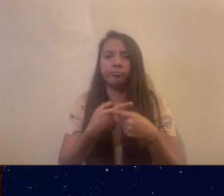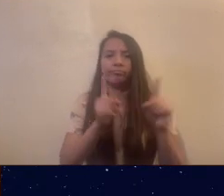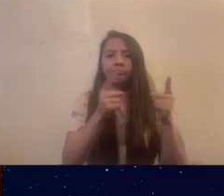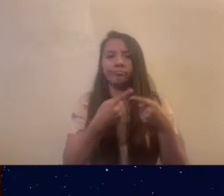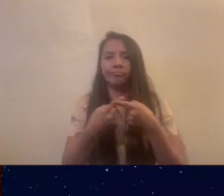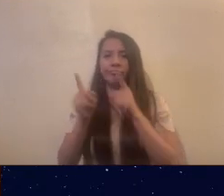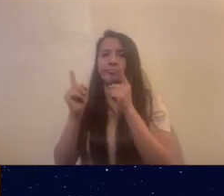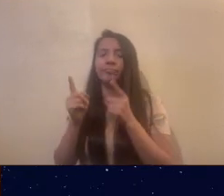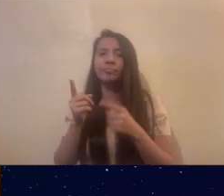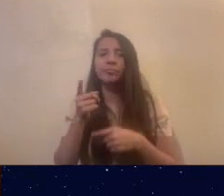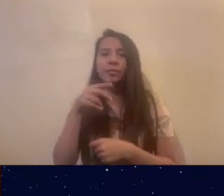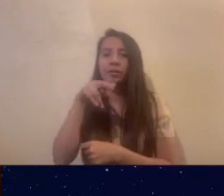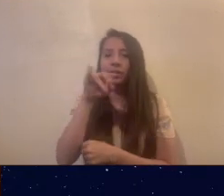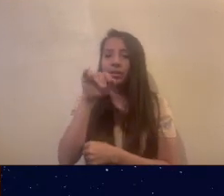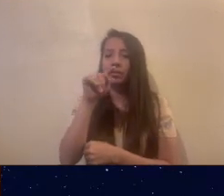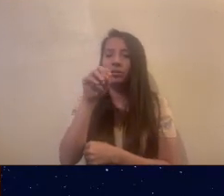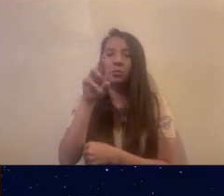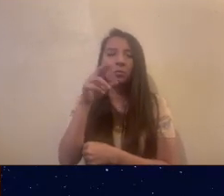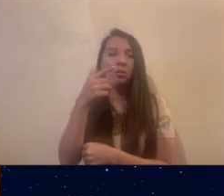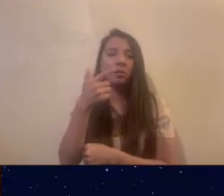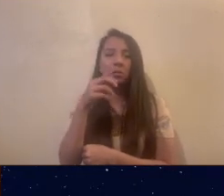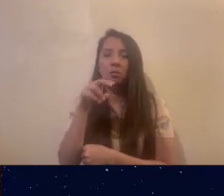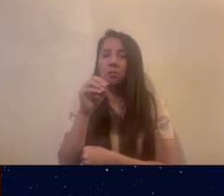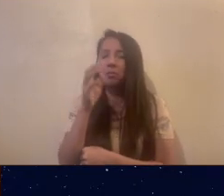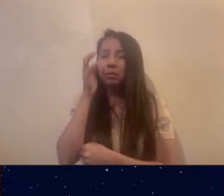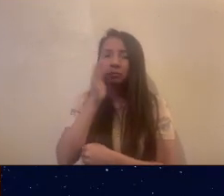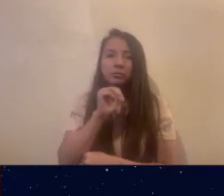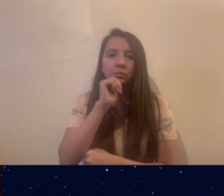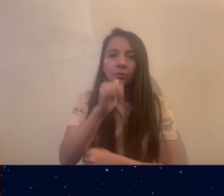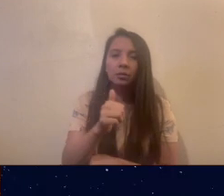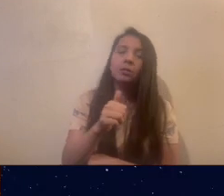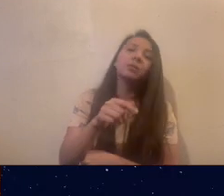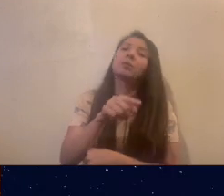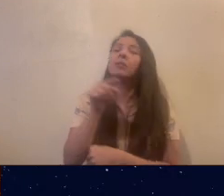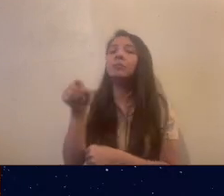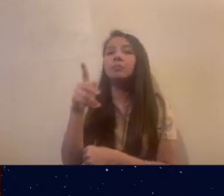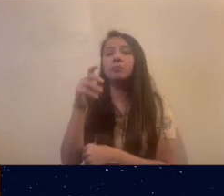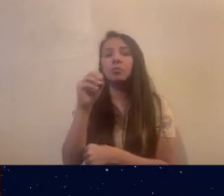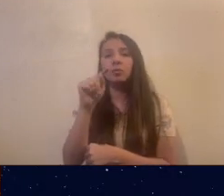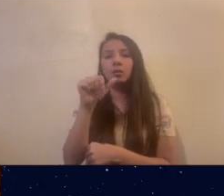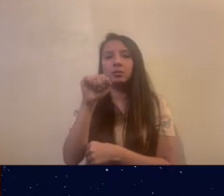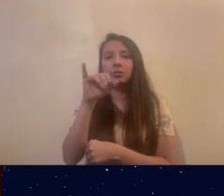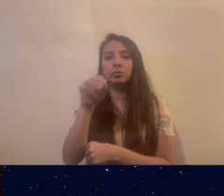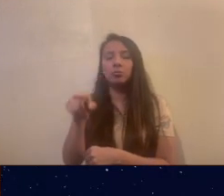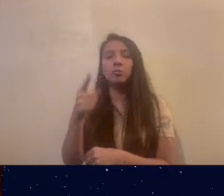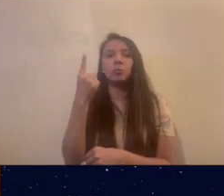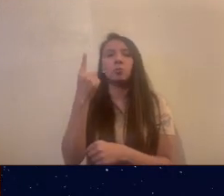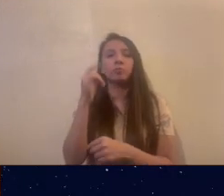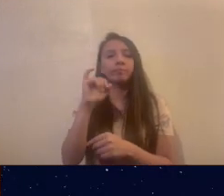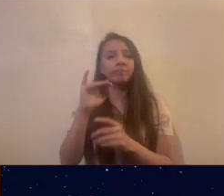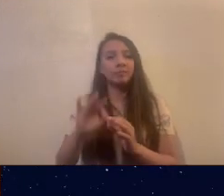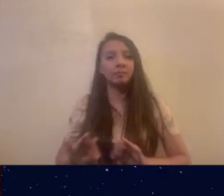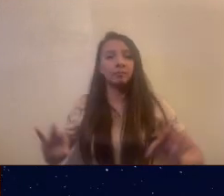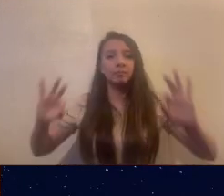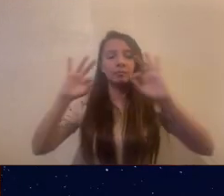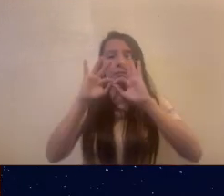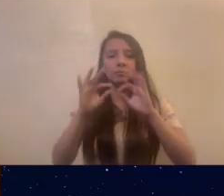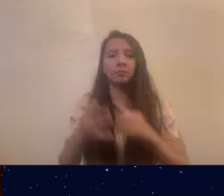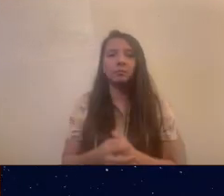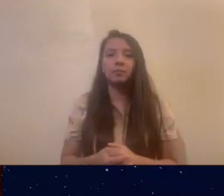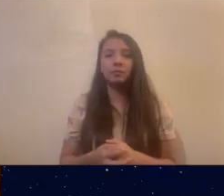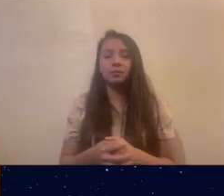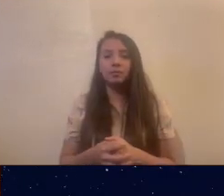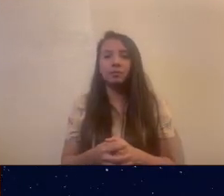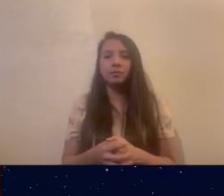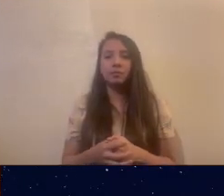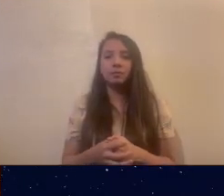dado cierta diferencia significativa. El nitrógeno casi nada, y el potasio es el único que era muy importante. Y